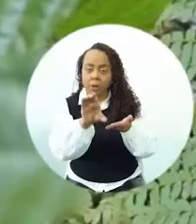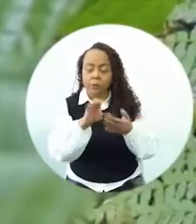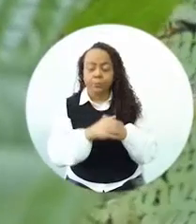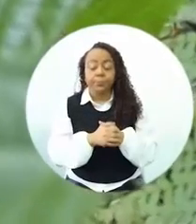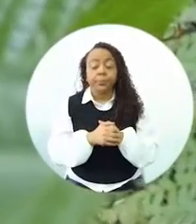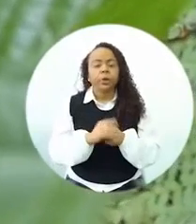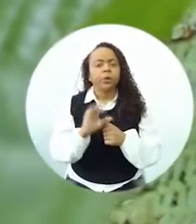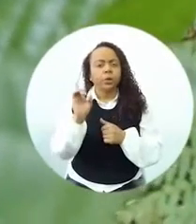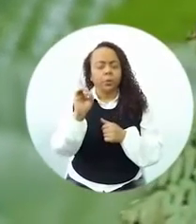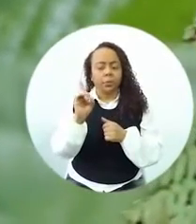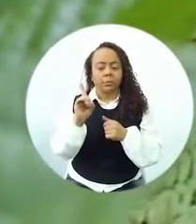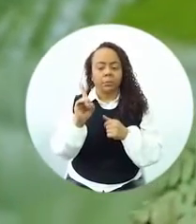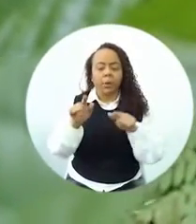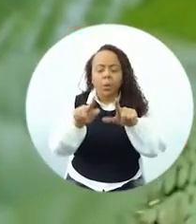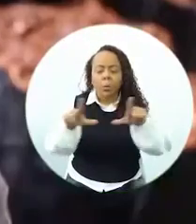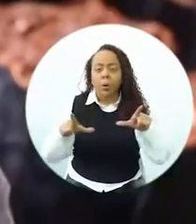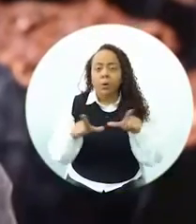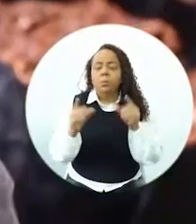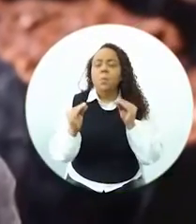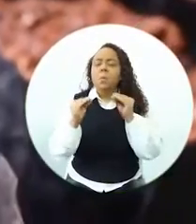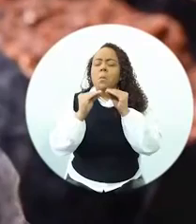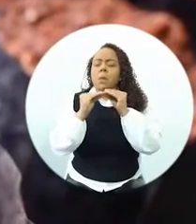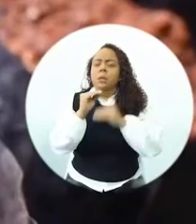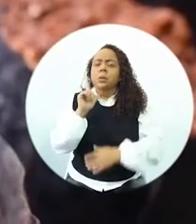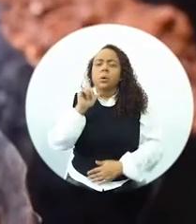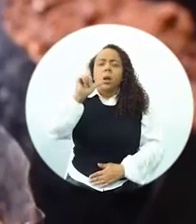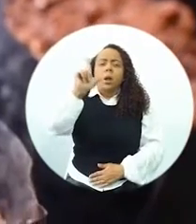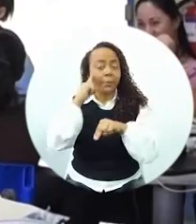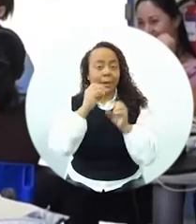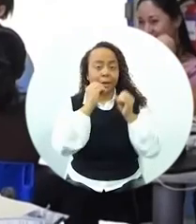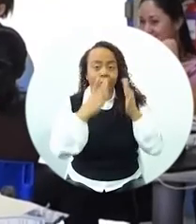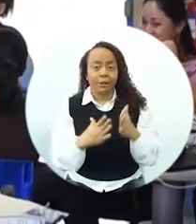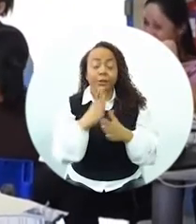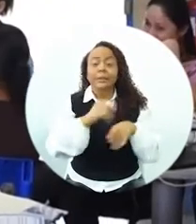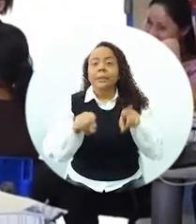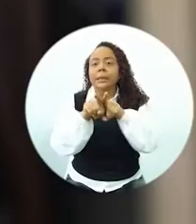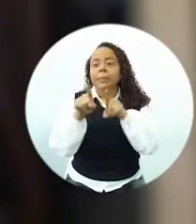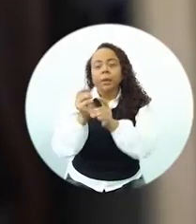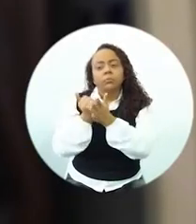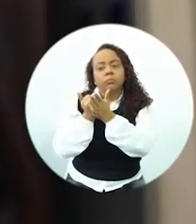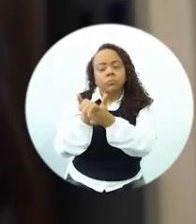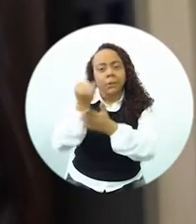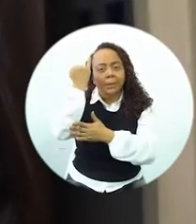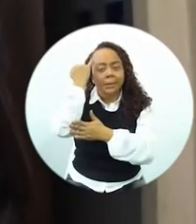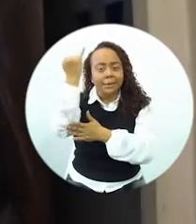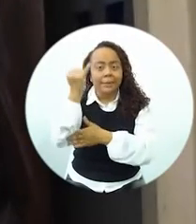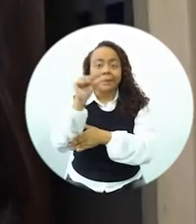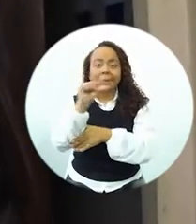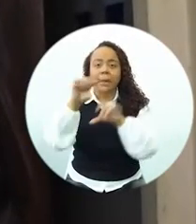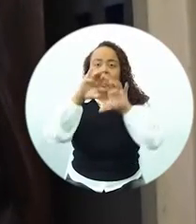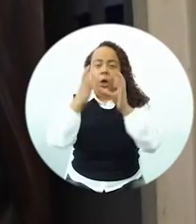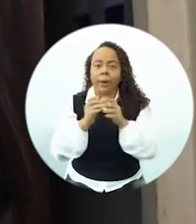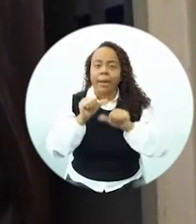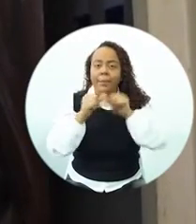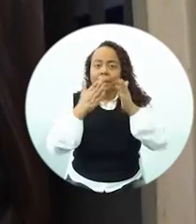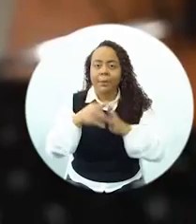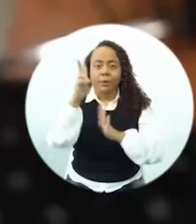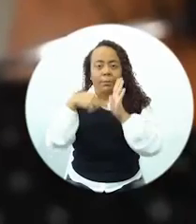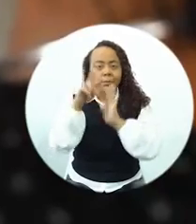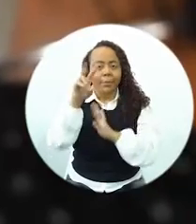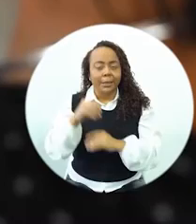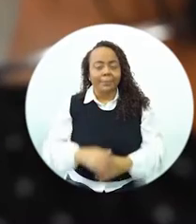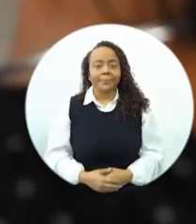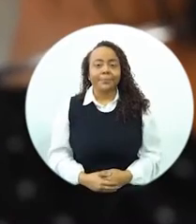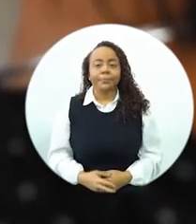emprendimiento con el objetivo de promover iniciativas que generen fuentes de trabajo ayuden a mitigar la pobreza y fomenten el desarrollo